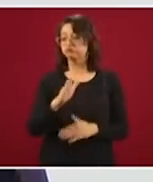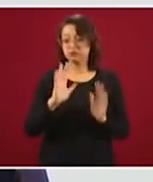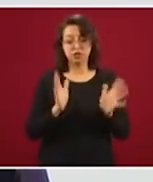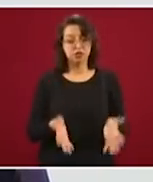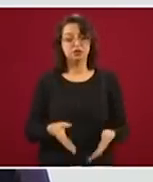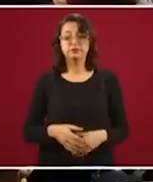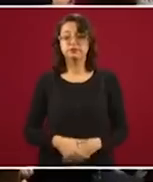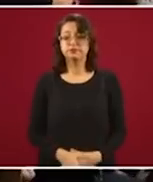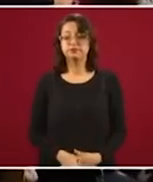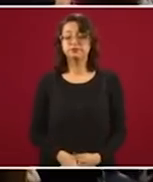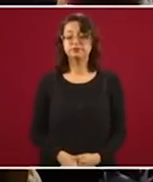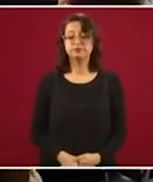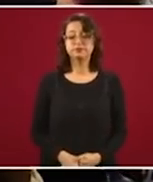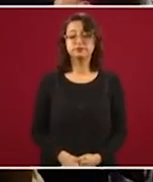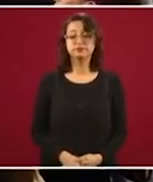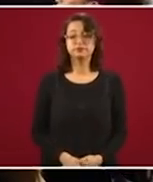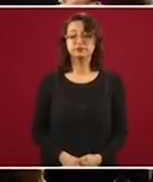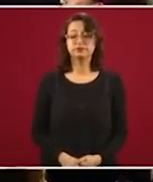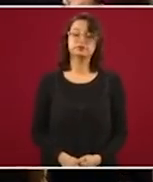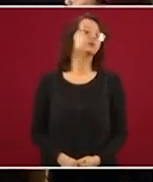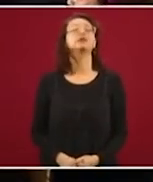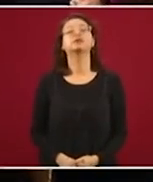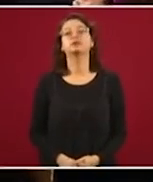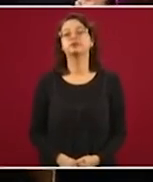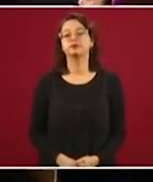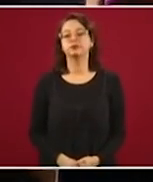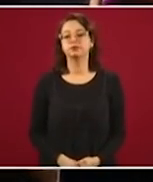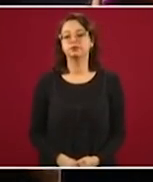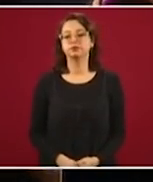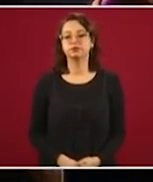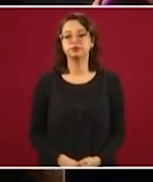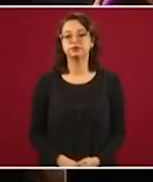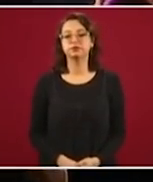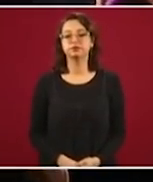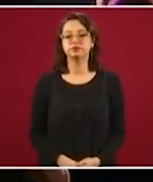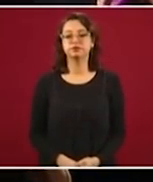Entonces tengo la duda, si el día de hoy una persona va a atenderse, ya